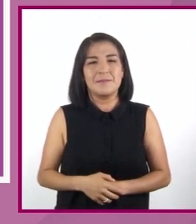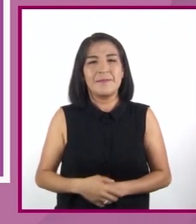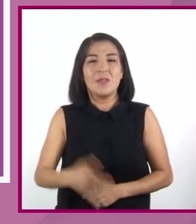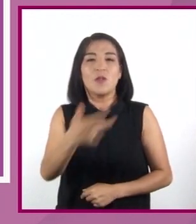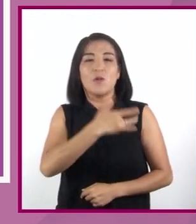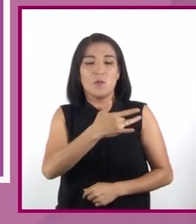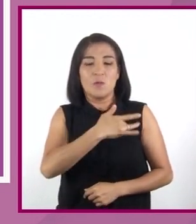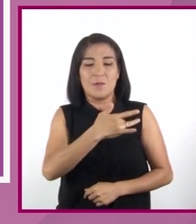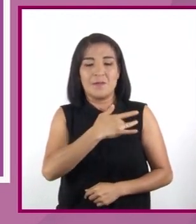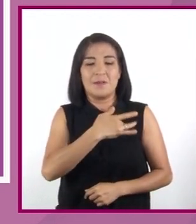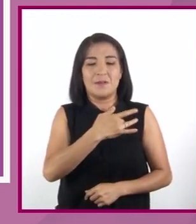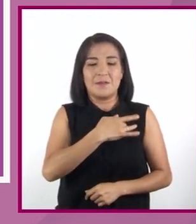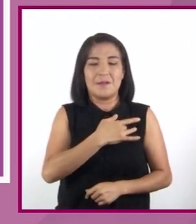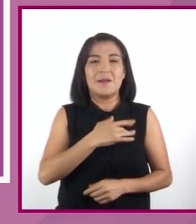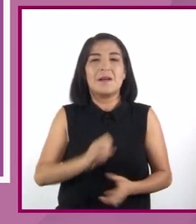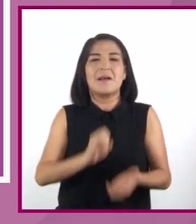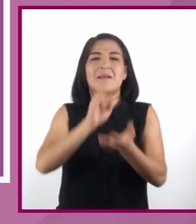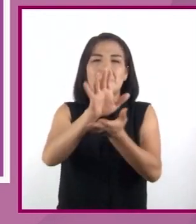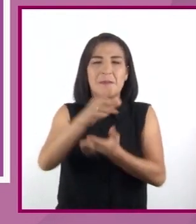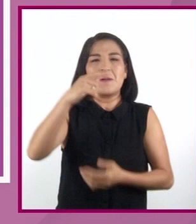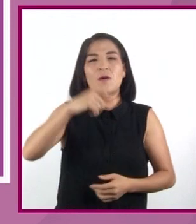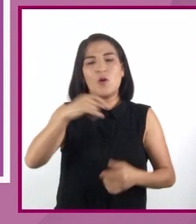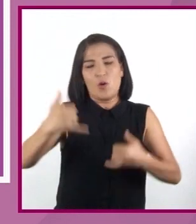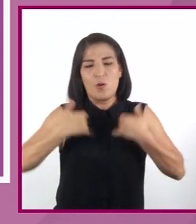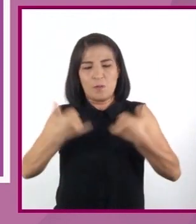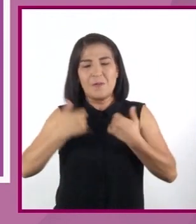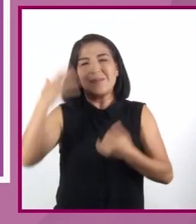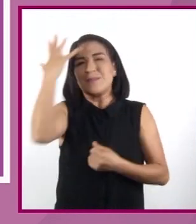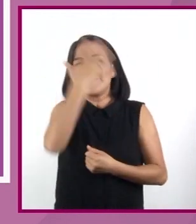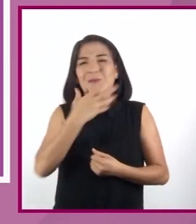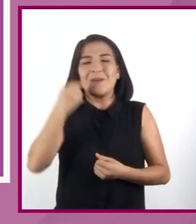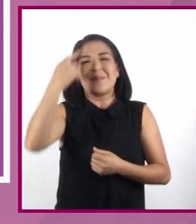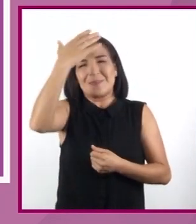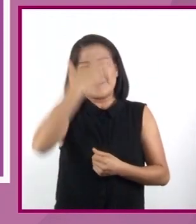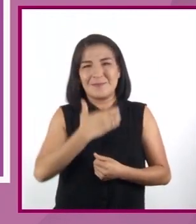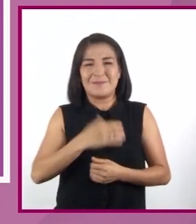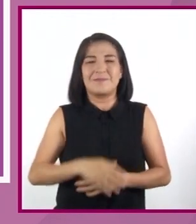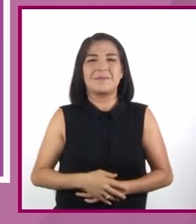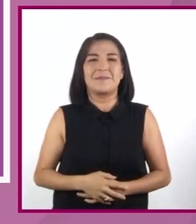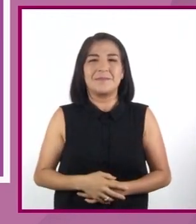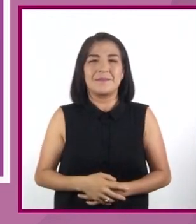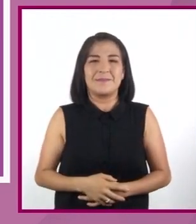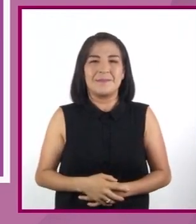Corazón del actor, de Edgar Allan Poe. La joven del bello rostro, de Pedro Pablo Sacristán.